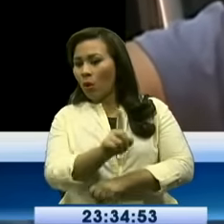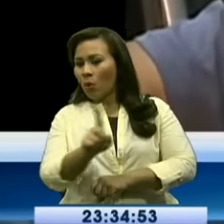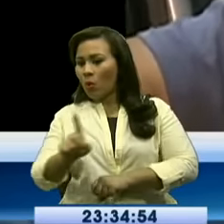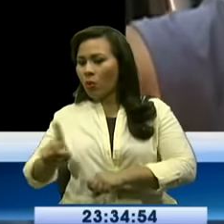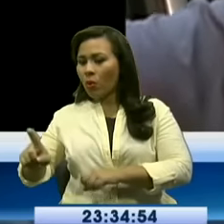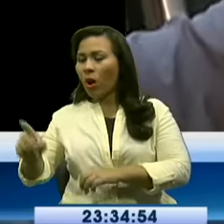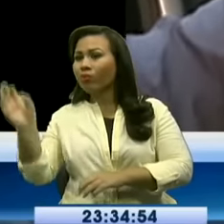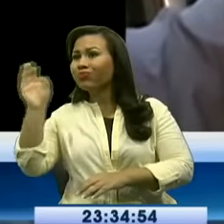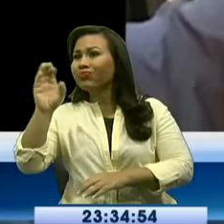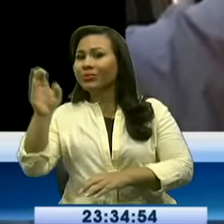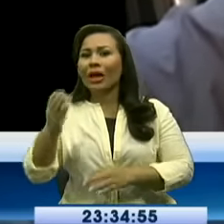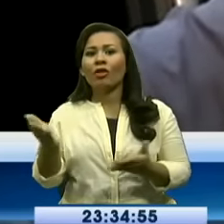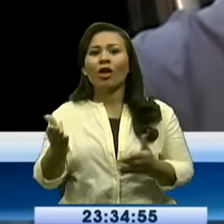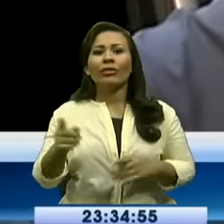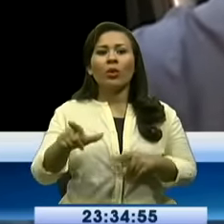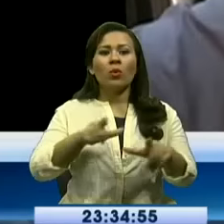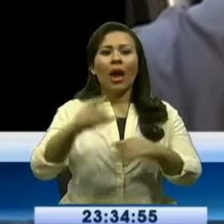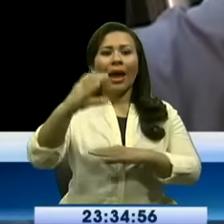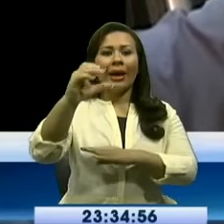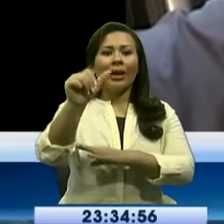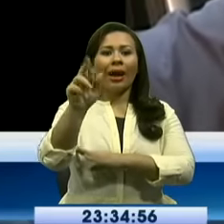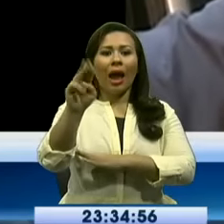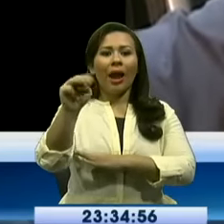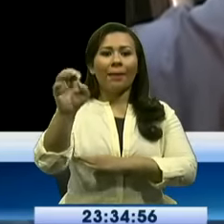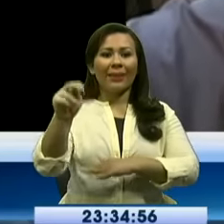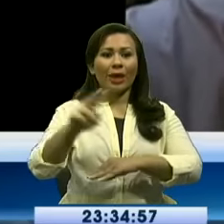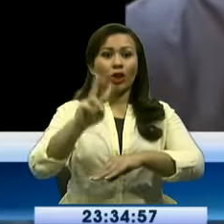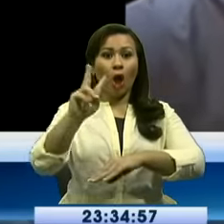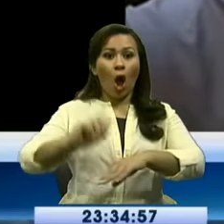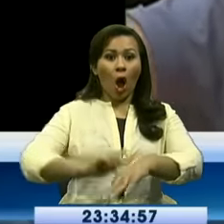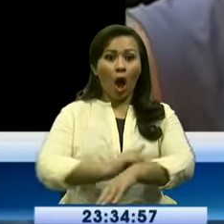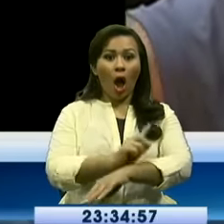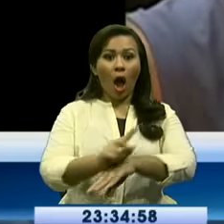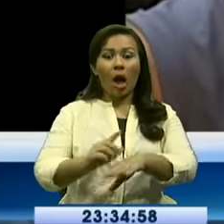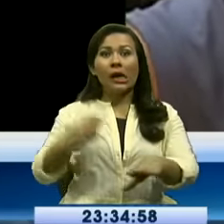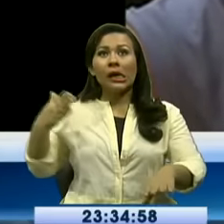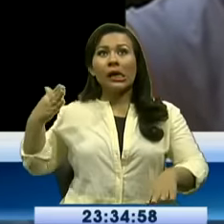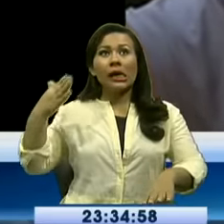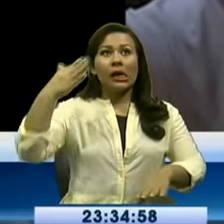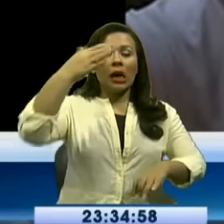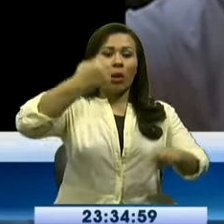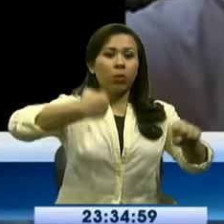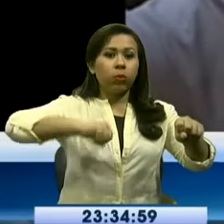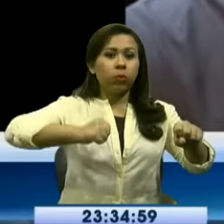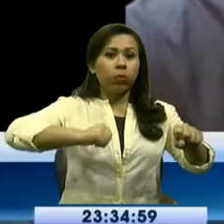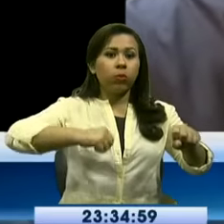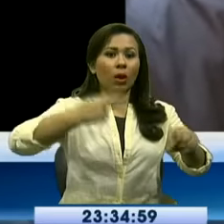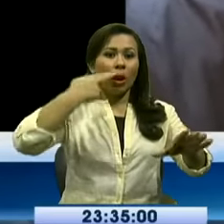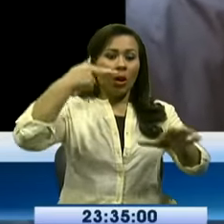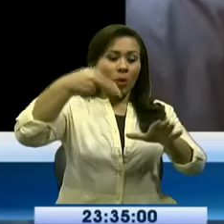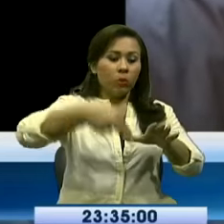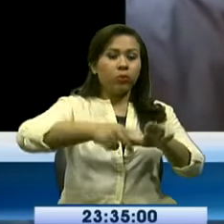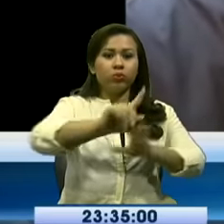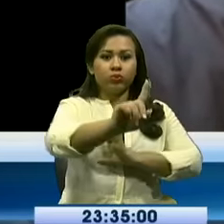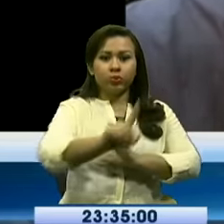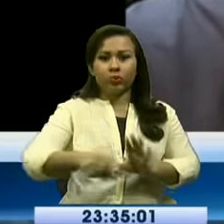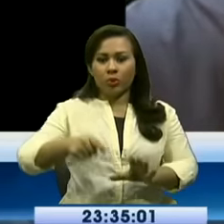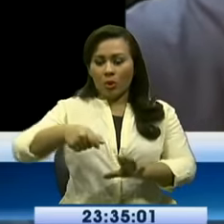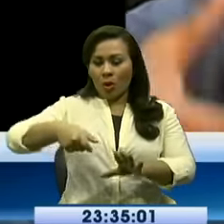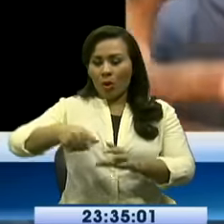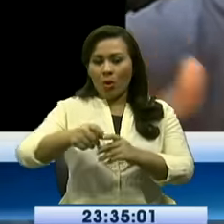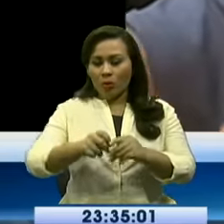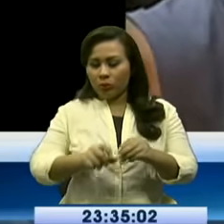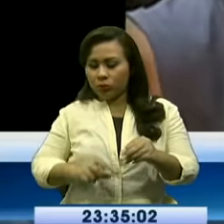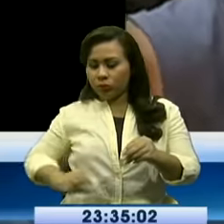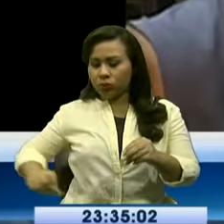sea, iban hasta el Carmen, tengo entendido, claro, sí. Hablamos de unas 2 horas de aquí, lo que era más gasto. Sí, exactamente, sí, teníamos que, o sea, y de pronto con los